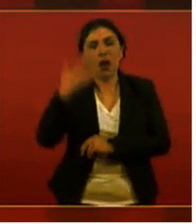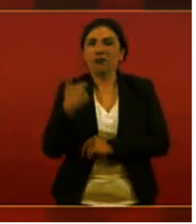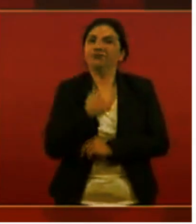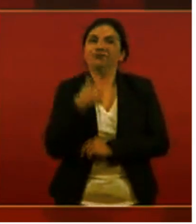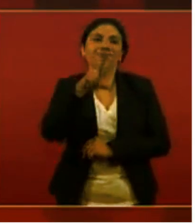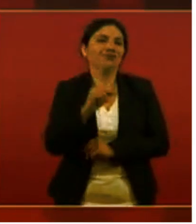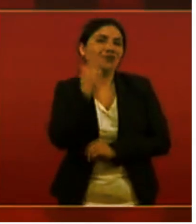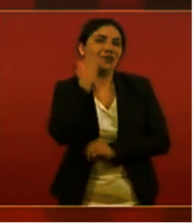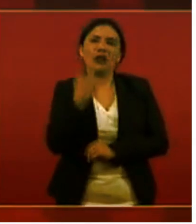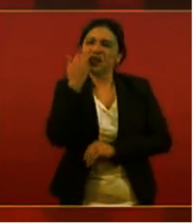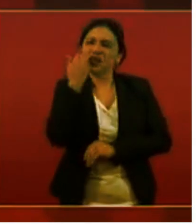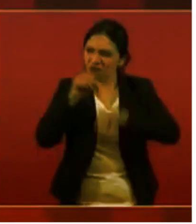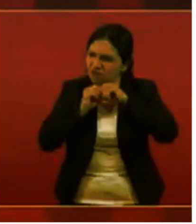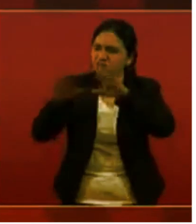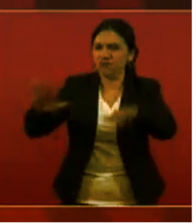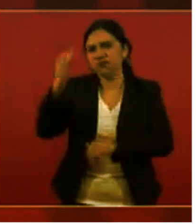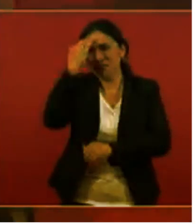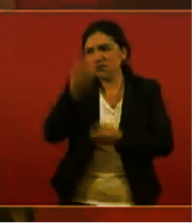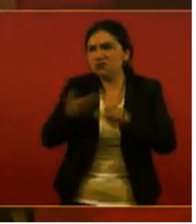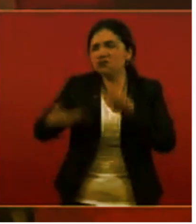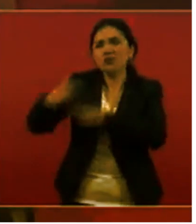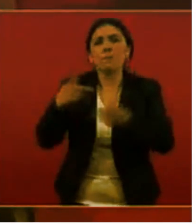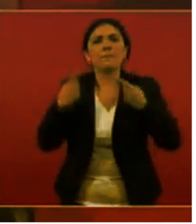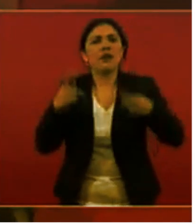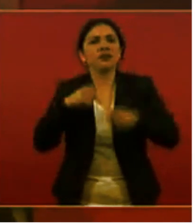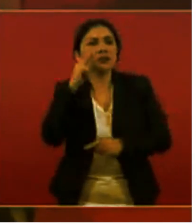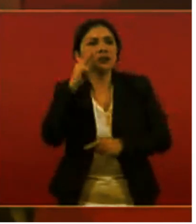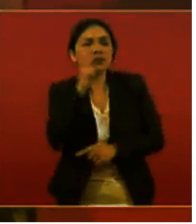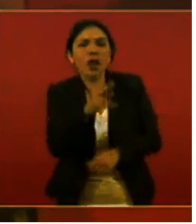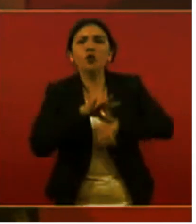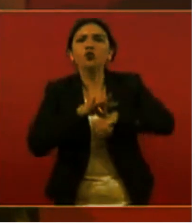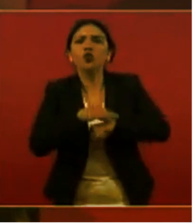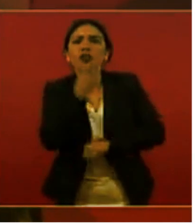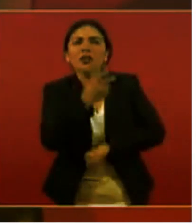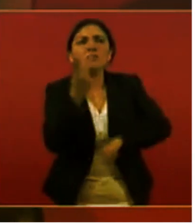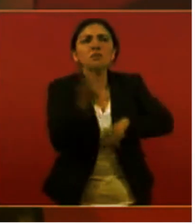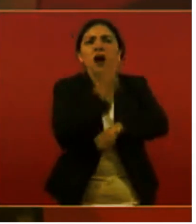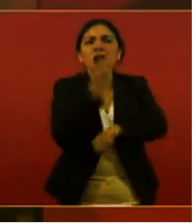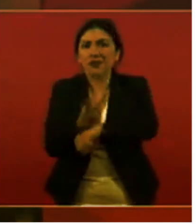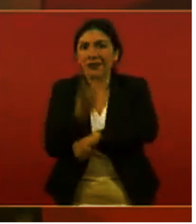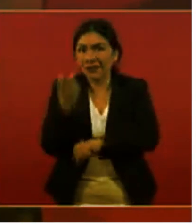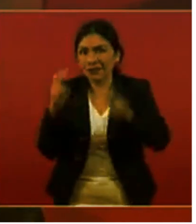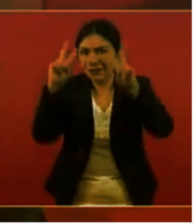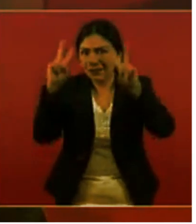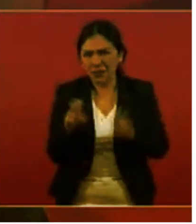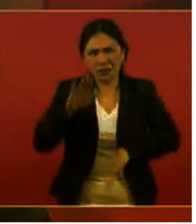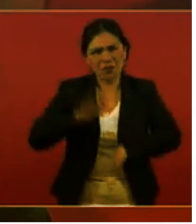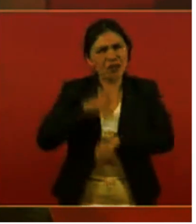pública, y más en estos asuntos que dañan tanto.